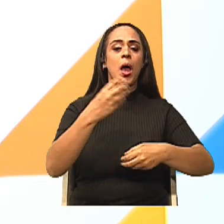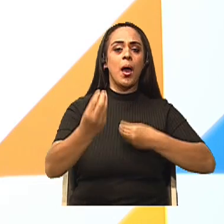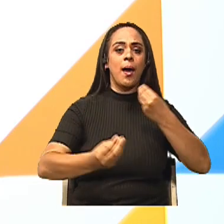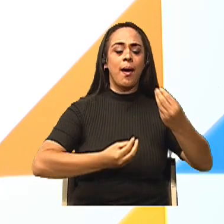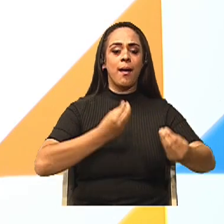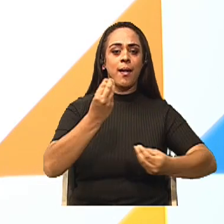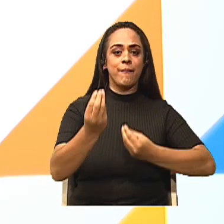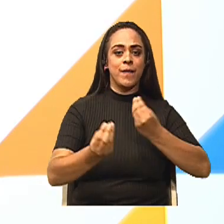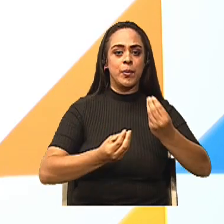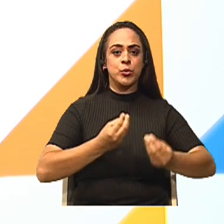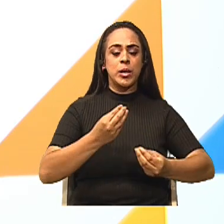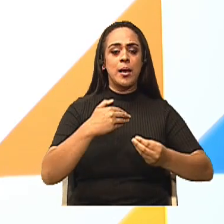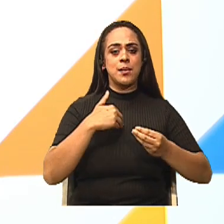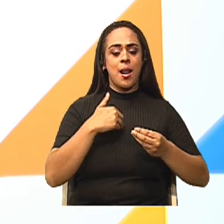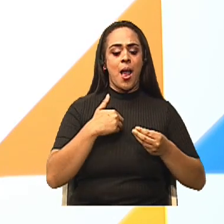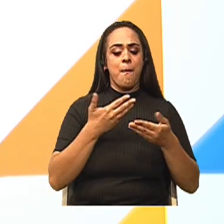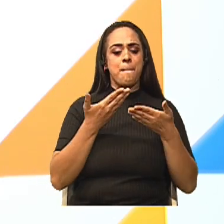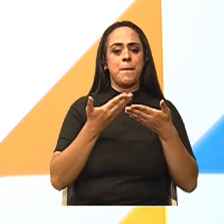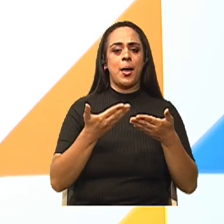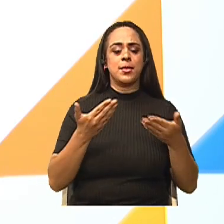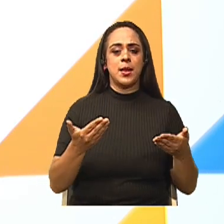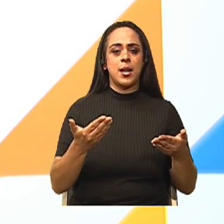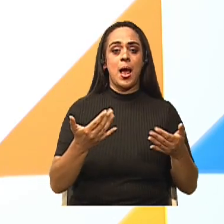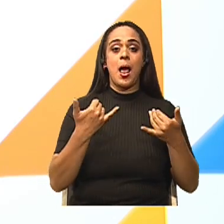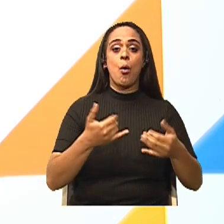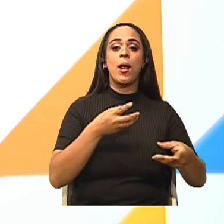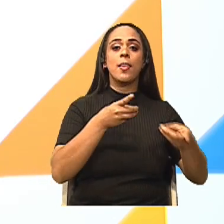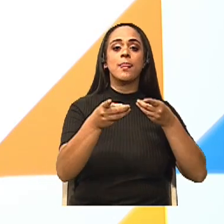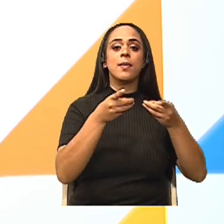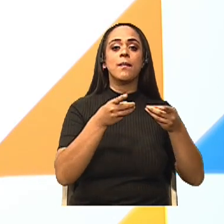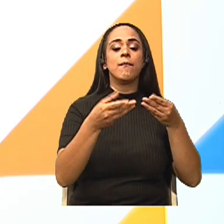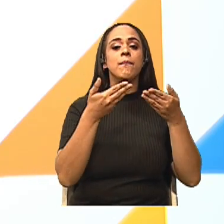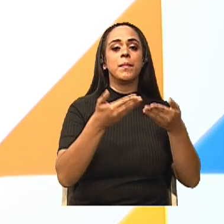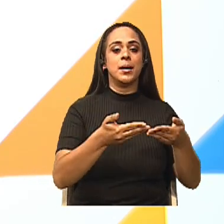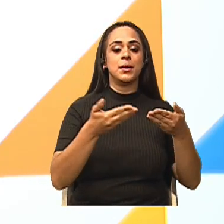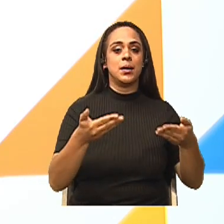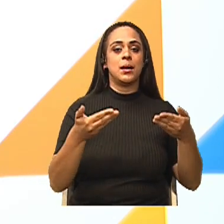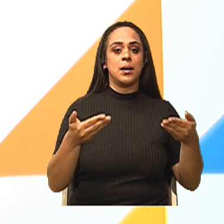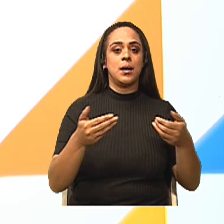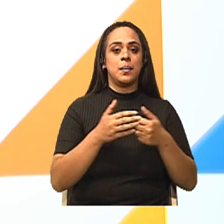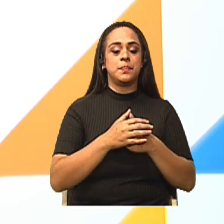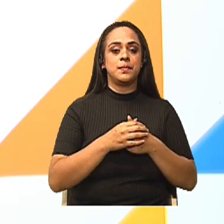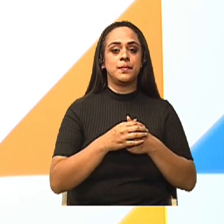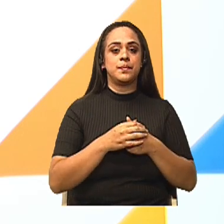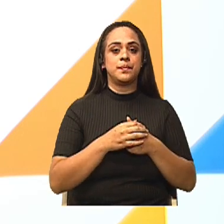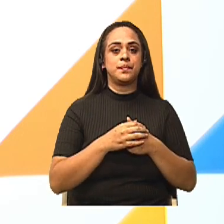tenemos diferentes materiales. Vamos a describir estos materiales,